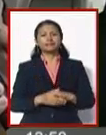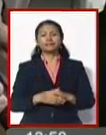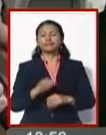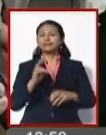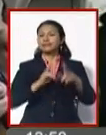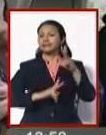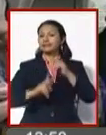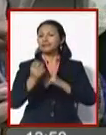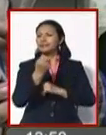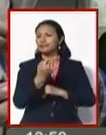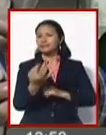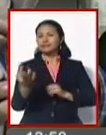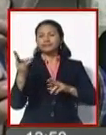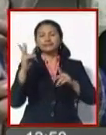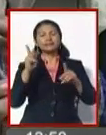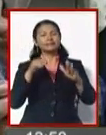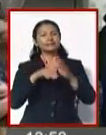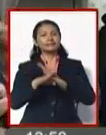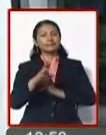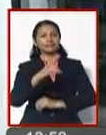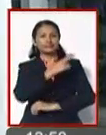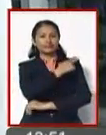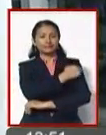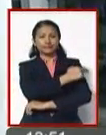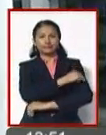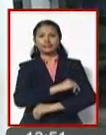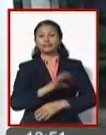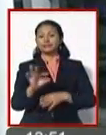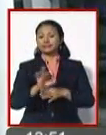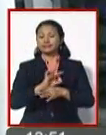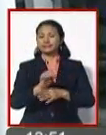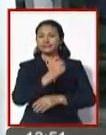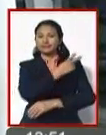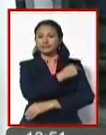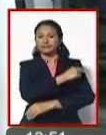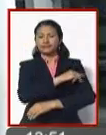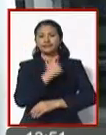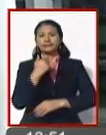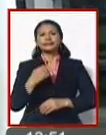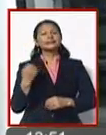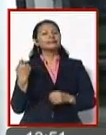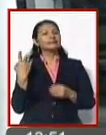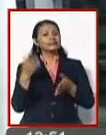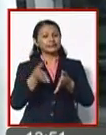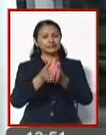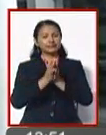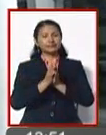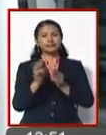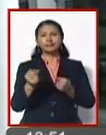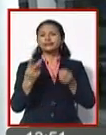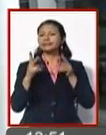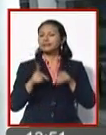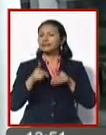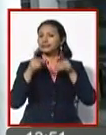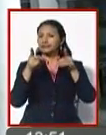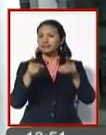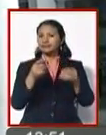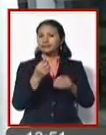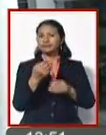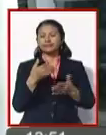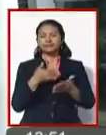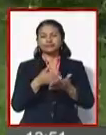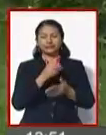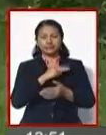los ciudadanos y vecinos a los establecimientos de salud. Según funcionarios del hospital, esto se dio a varias peticiones y denuncias que realizaron